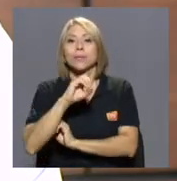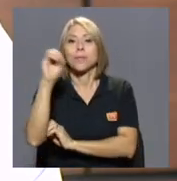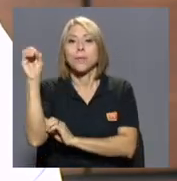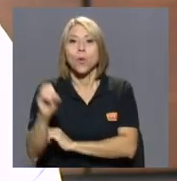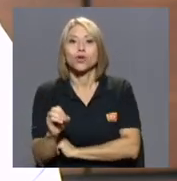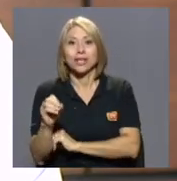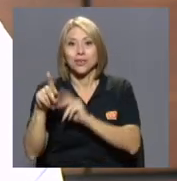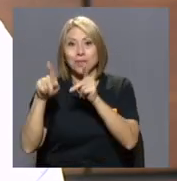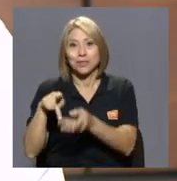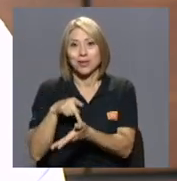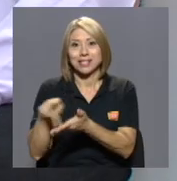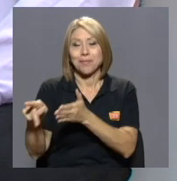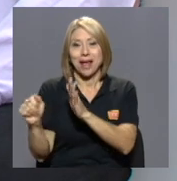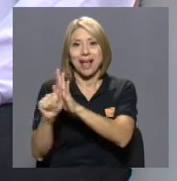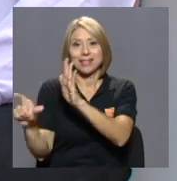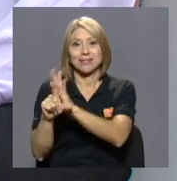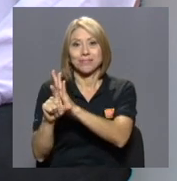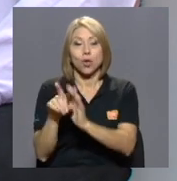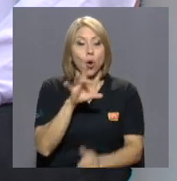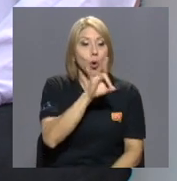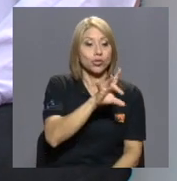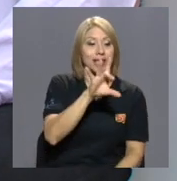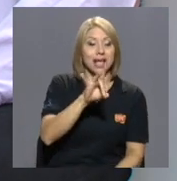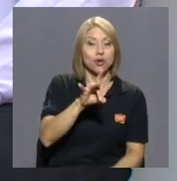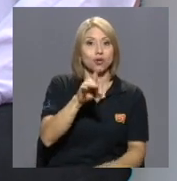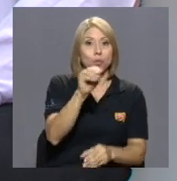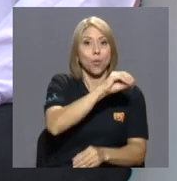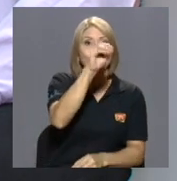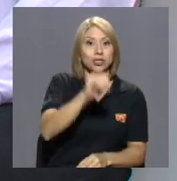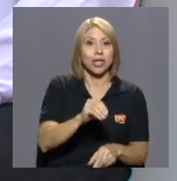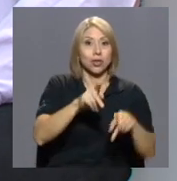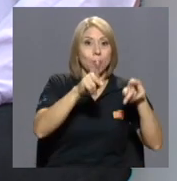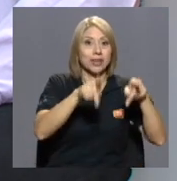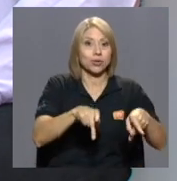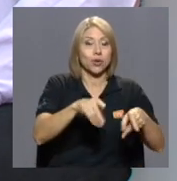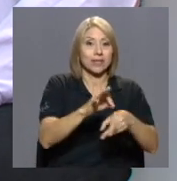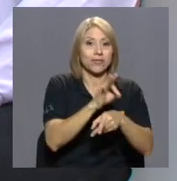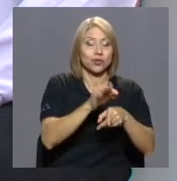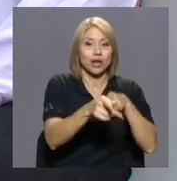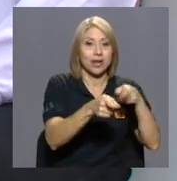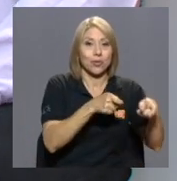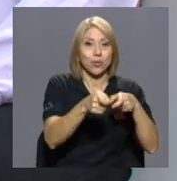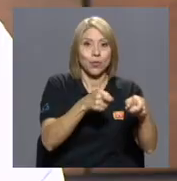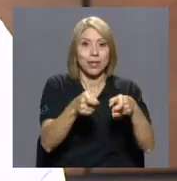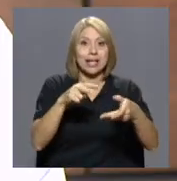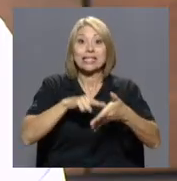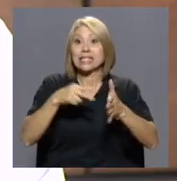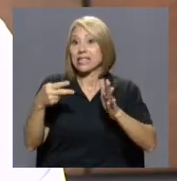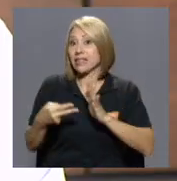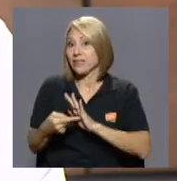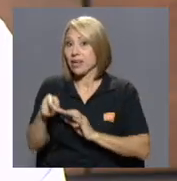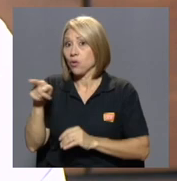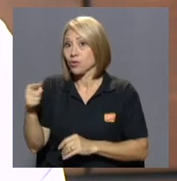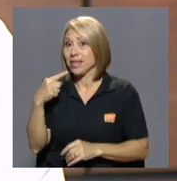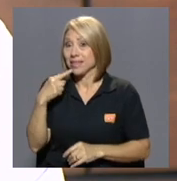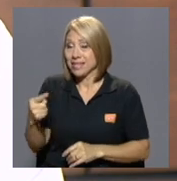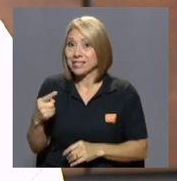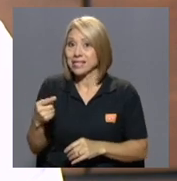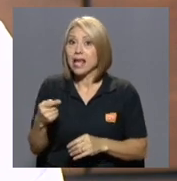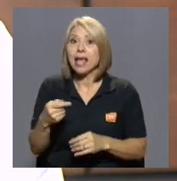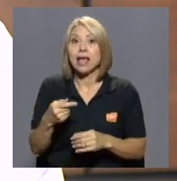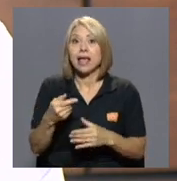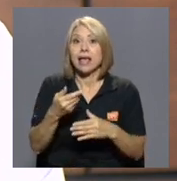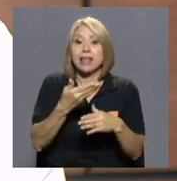corresponde a gente que no son los diputados. Usted lo que dice es, hagamos una mejor distribución de esos 900 en